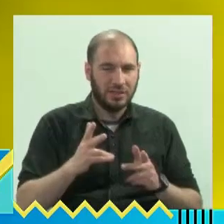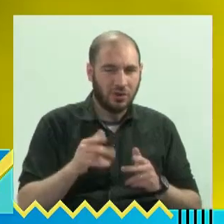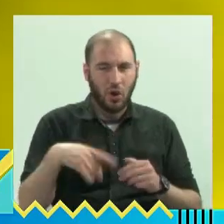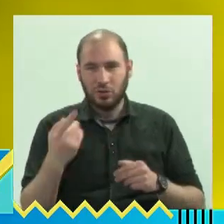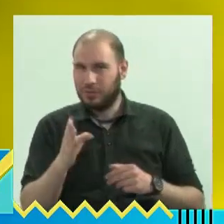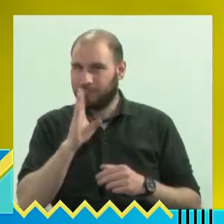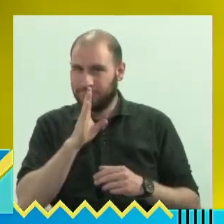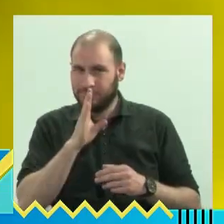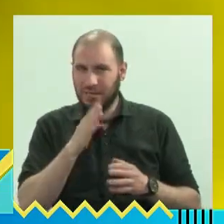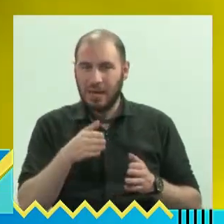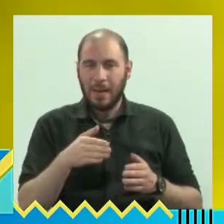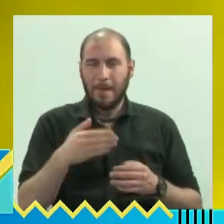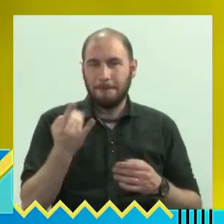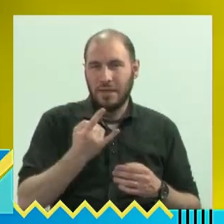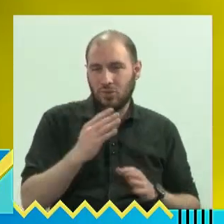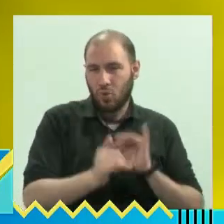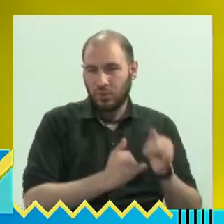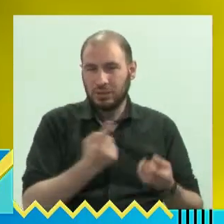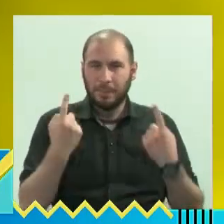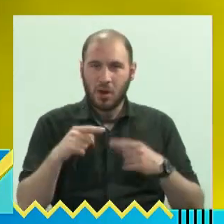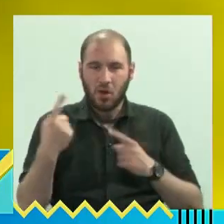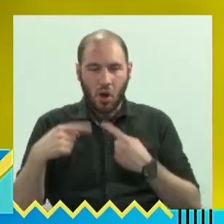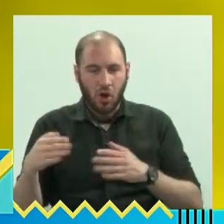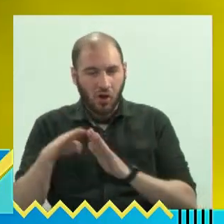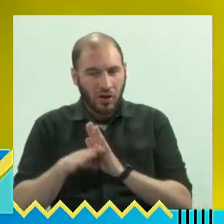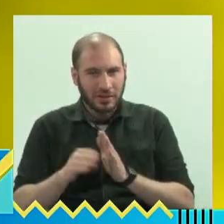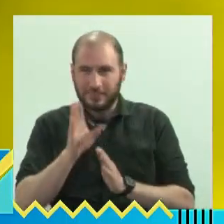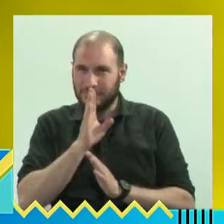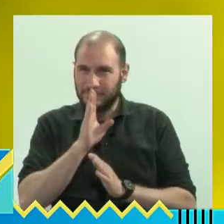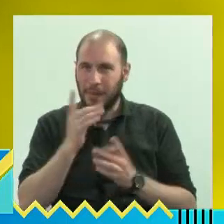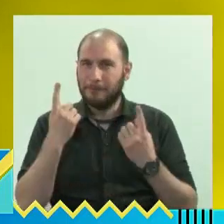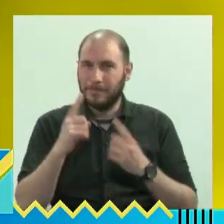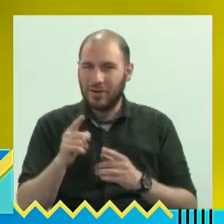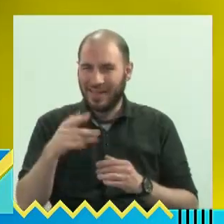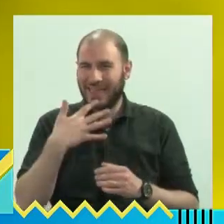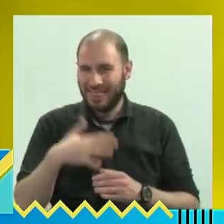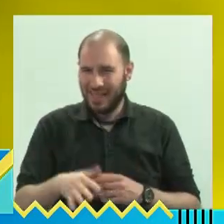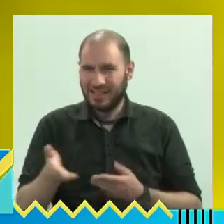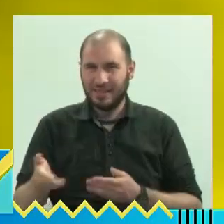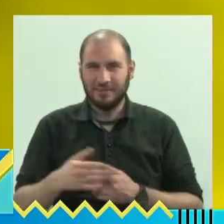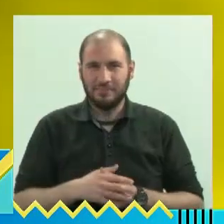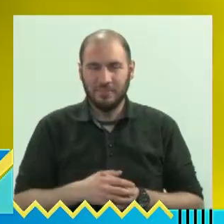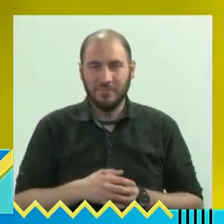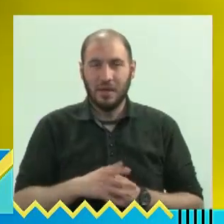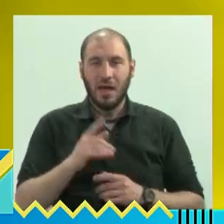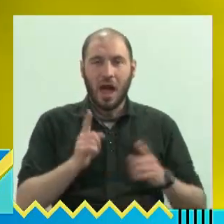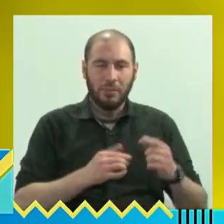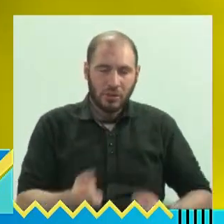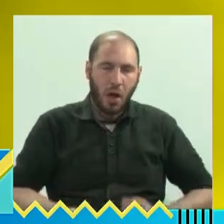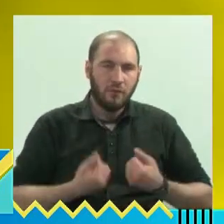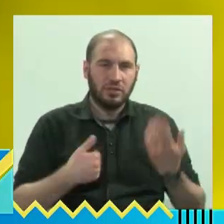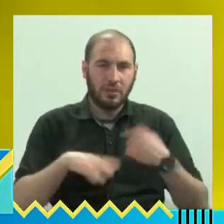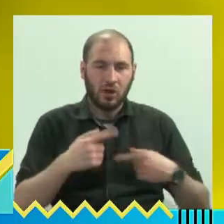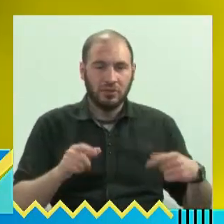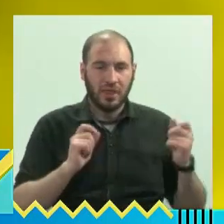dicho también, digamos. El mito dice, pero hay una serie de cosas que no las dice, pero que se dan a interpretar, digamos, y que a veces tienen más fuerza que lo